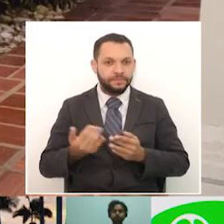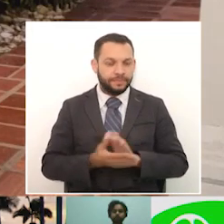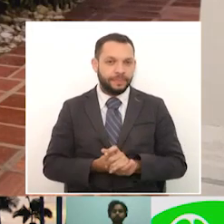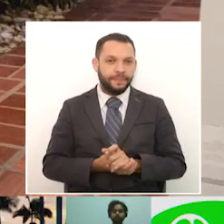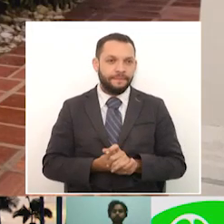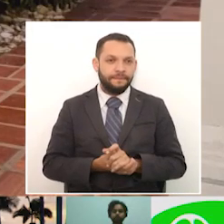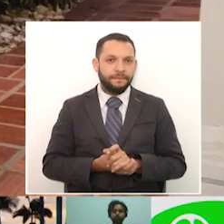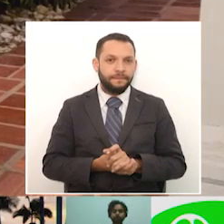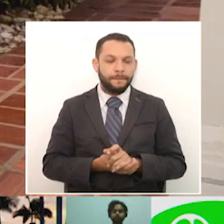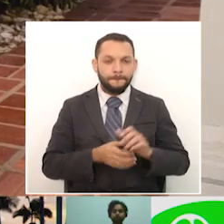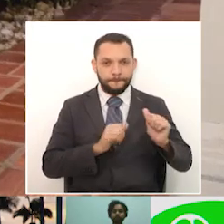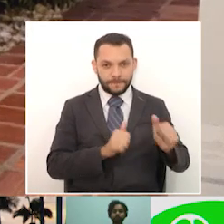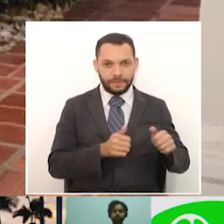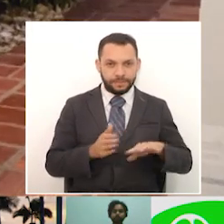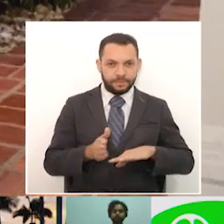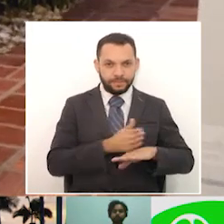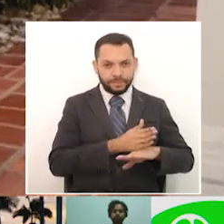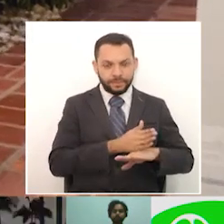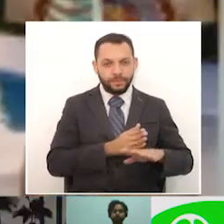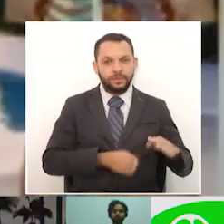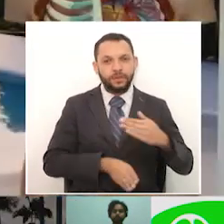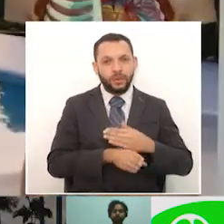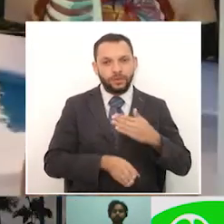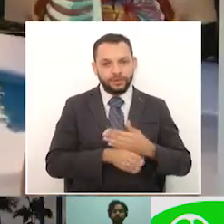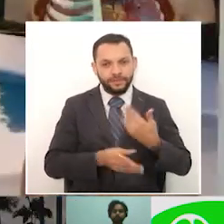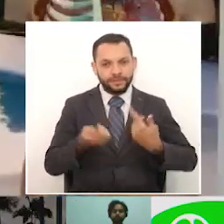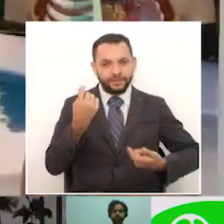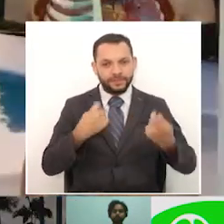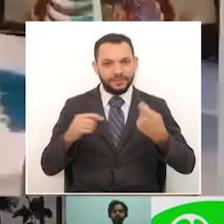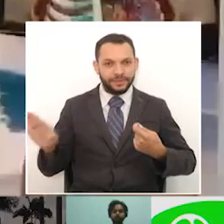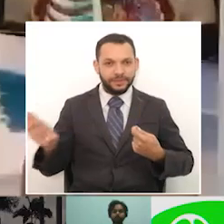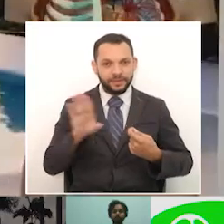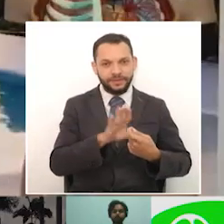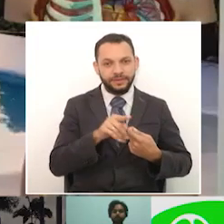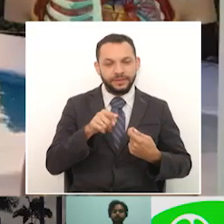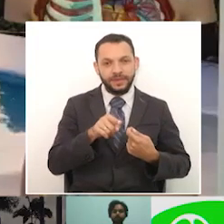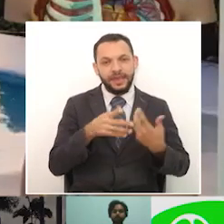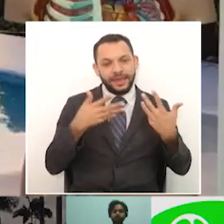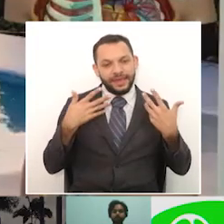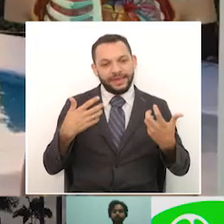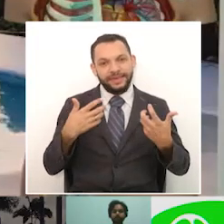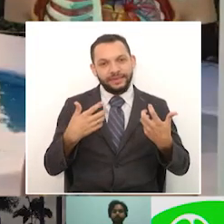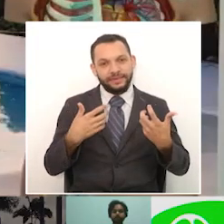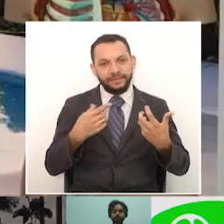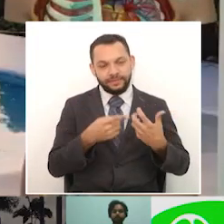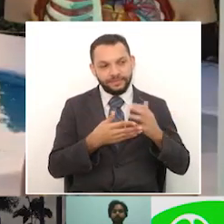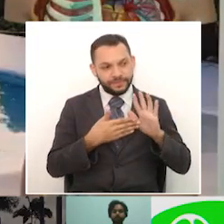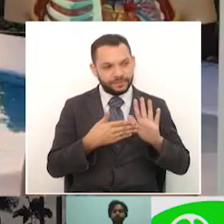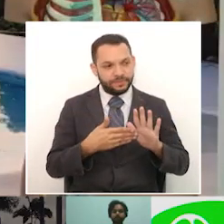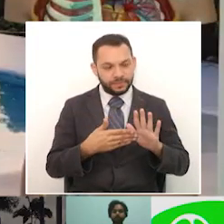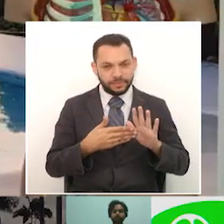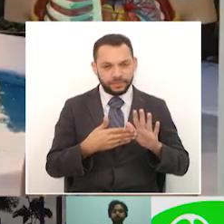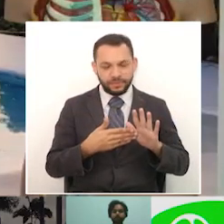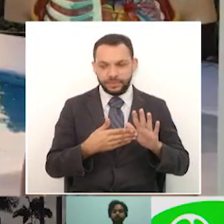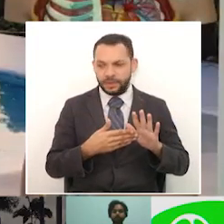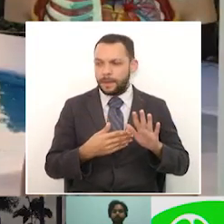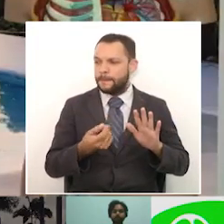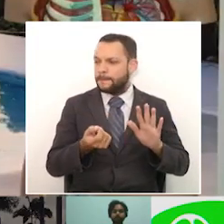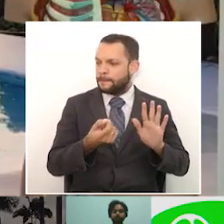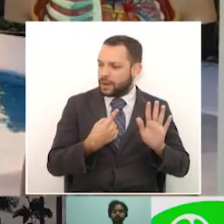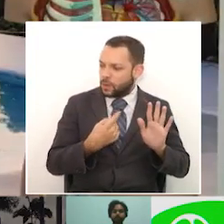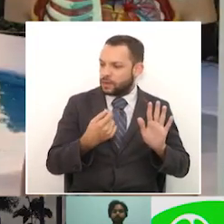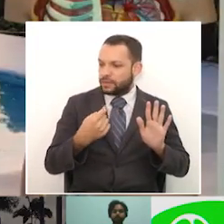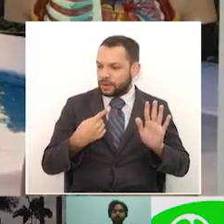Muy bien, vamos a ir a este corte de comerciales y queremos compartirles un batido para el insomnio, algo que nos han preguntado muchísimo